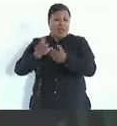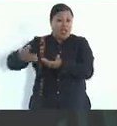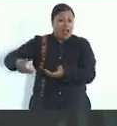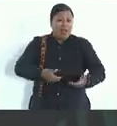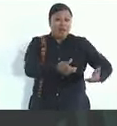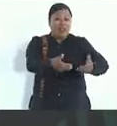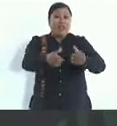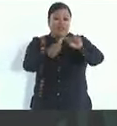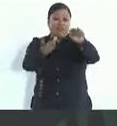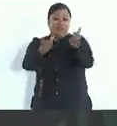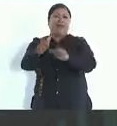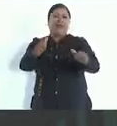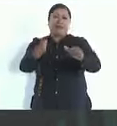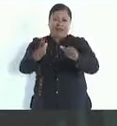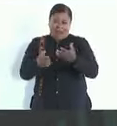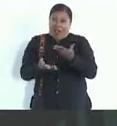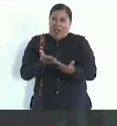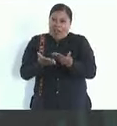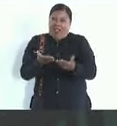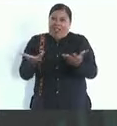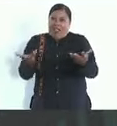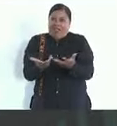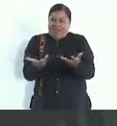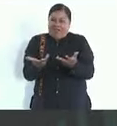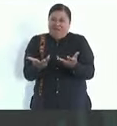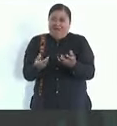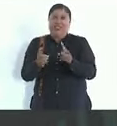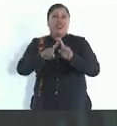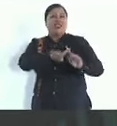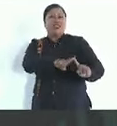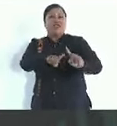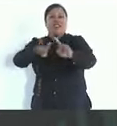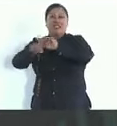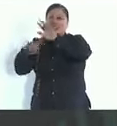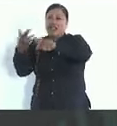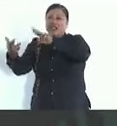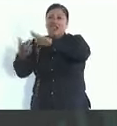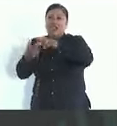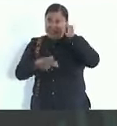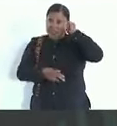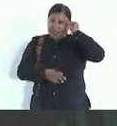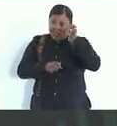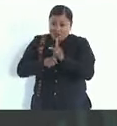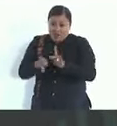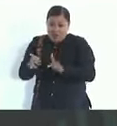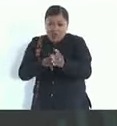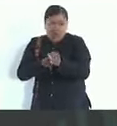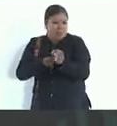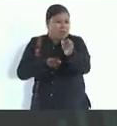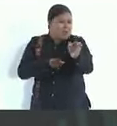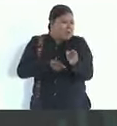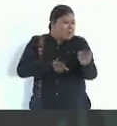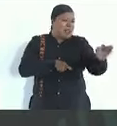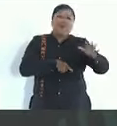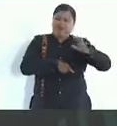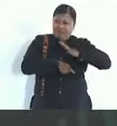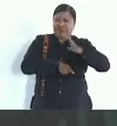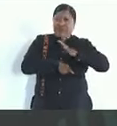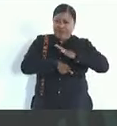artesanales que hoy día se construyen en las diversas regiones indígenas de nuestro país. En